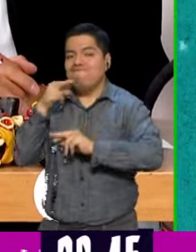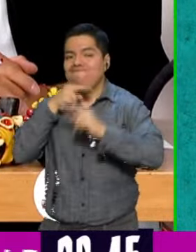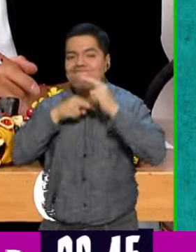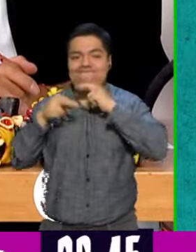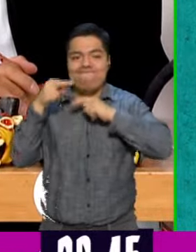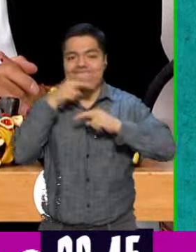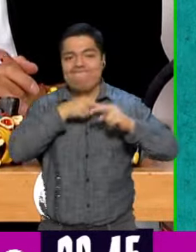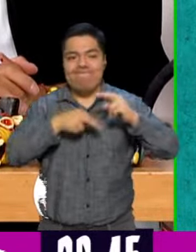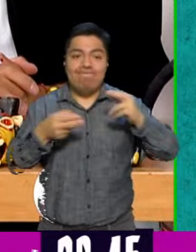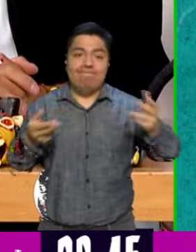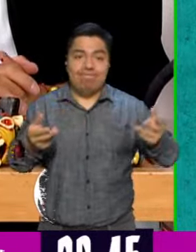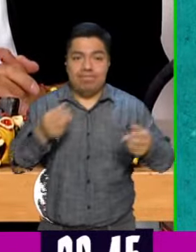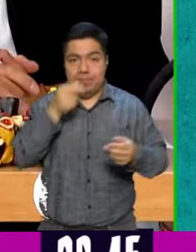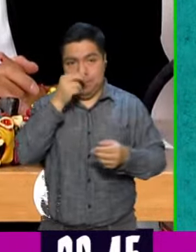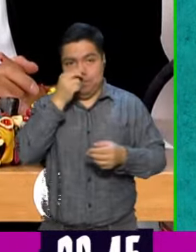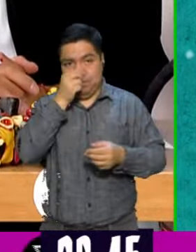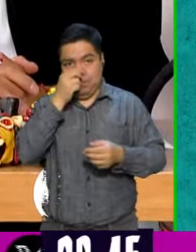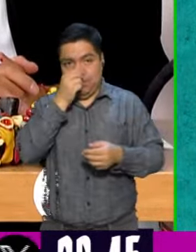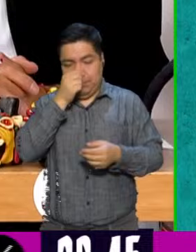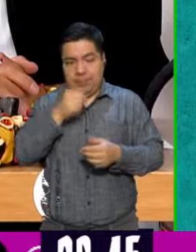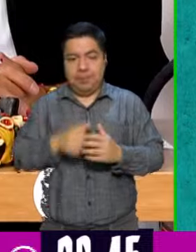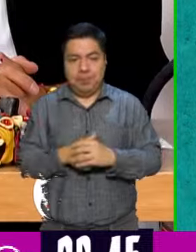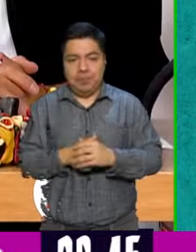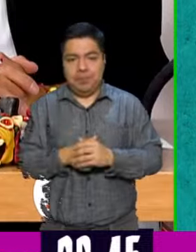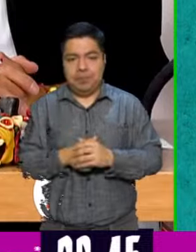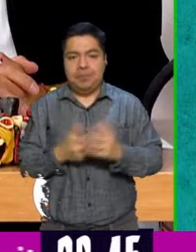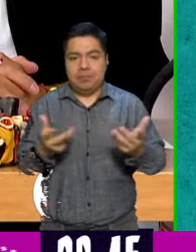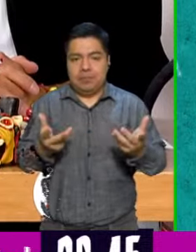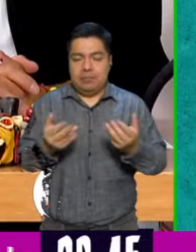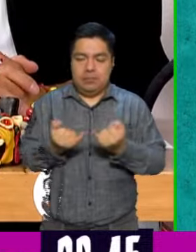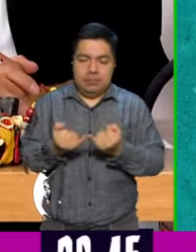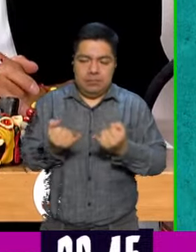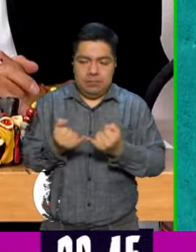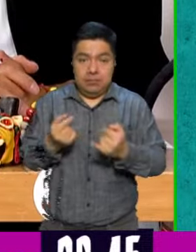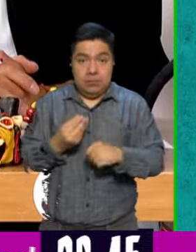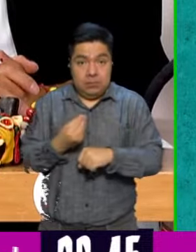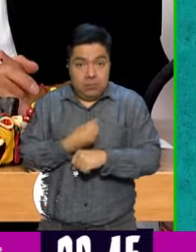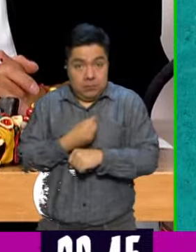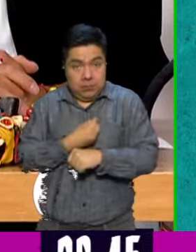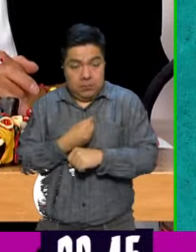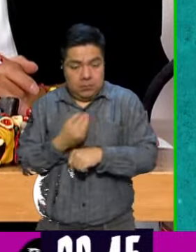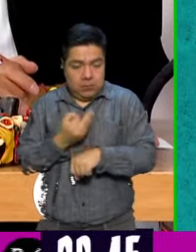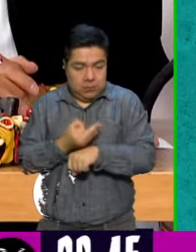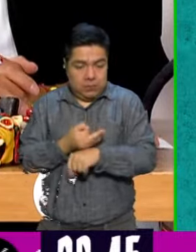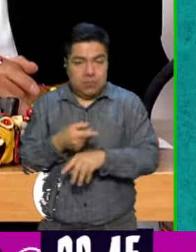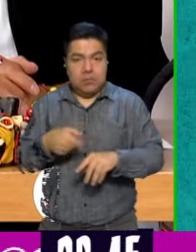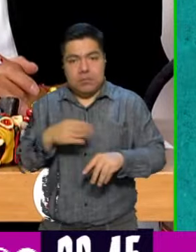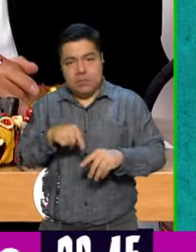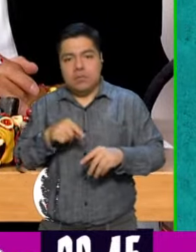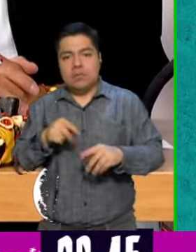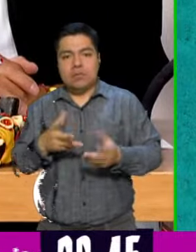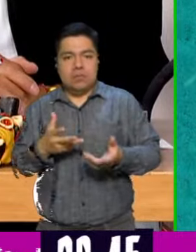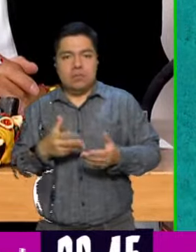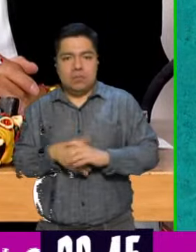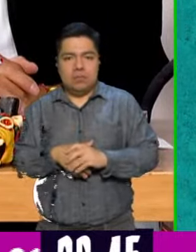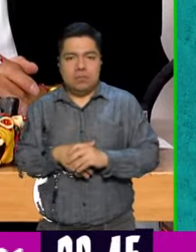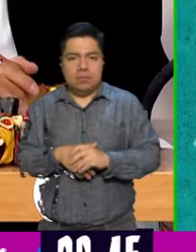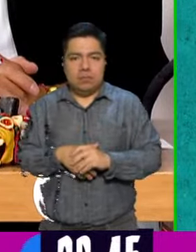cuerpo generaría resistencia a un virus, pero como está mutando y luego con los